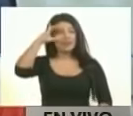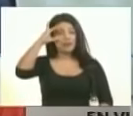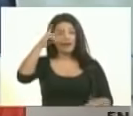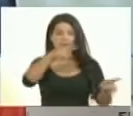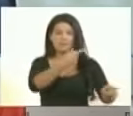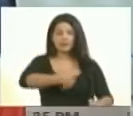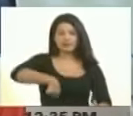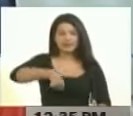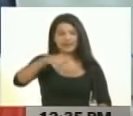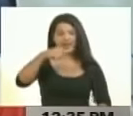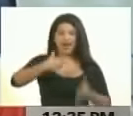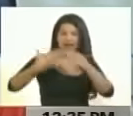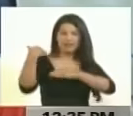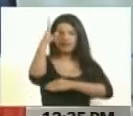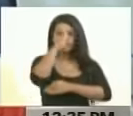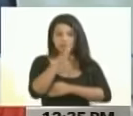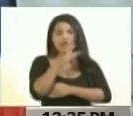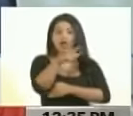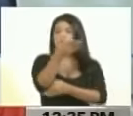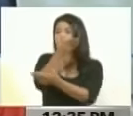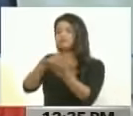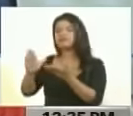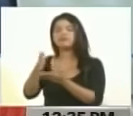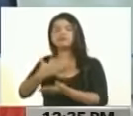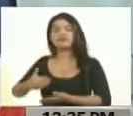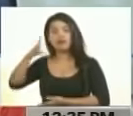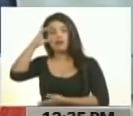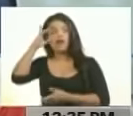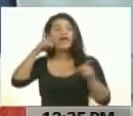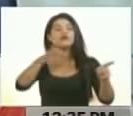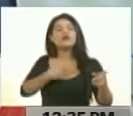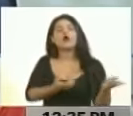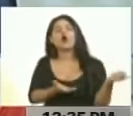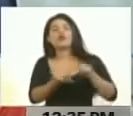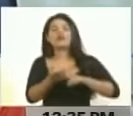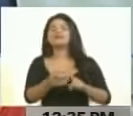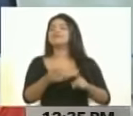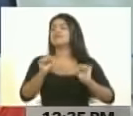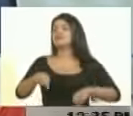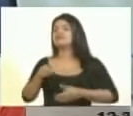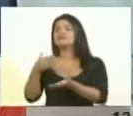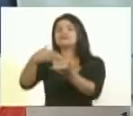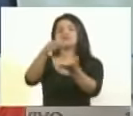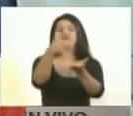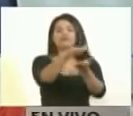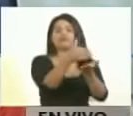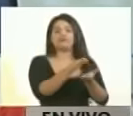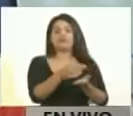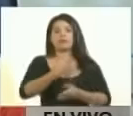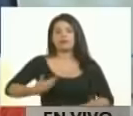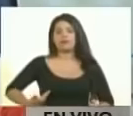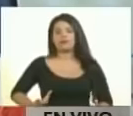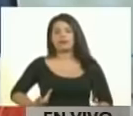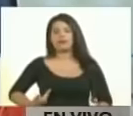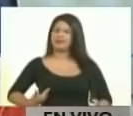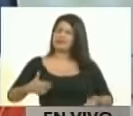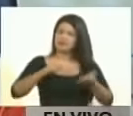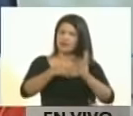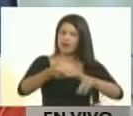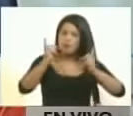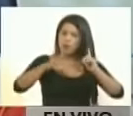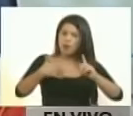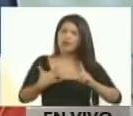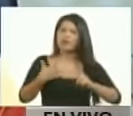República Federativa de Brasil, pretenden reimponer estos modelos de injusticia social,